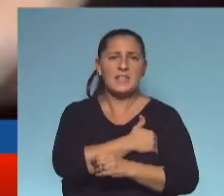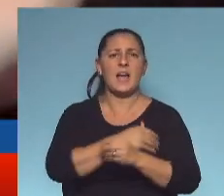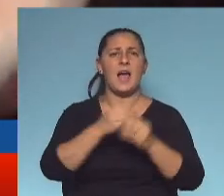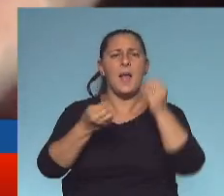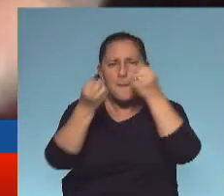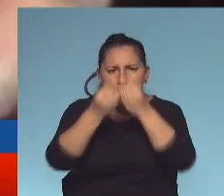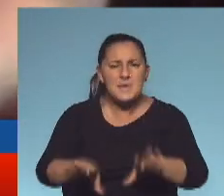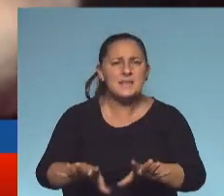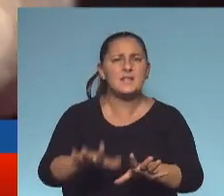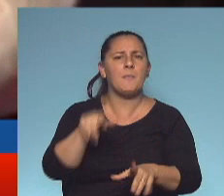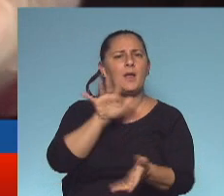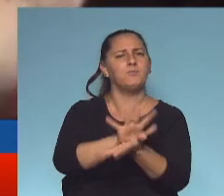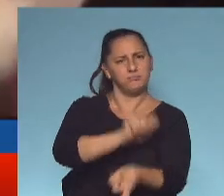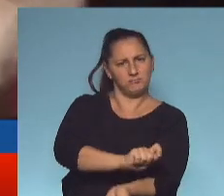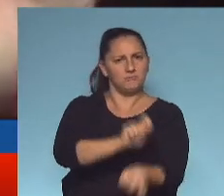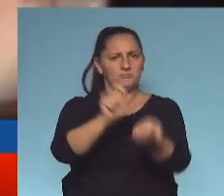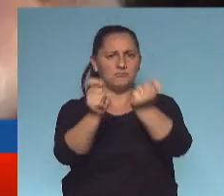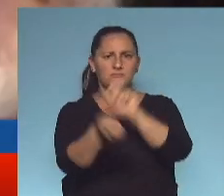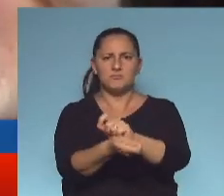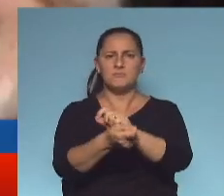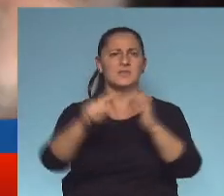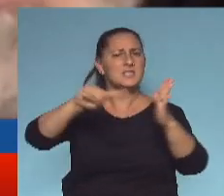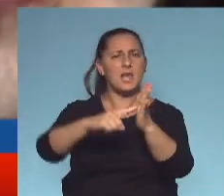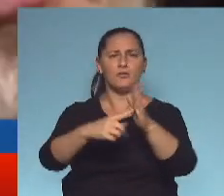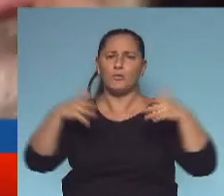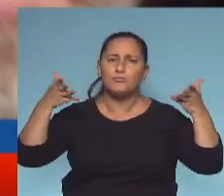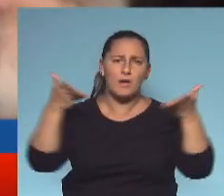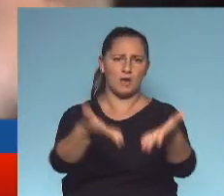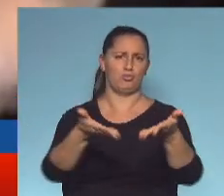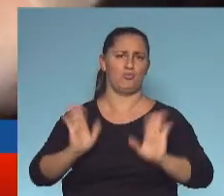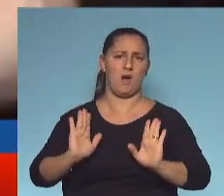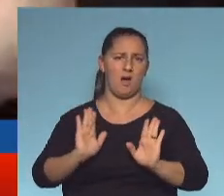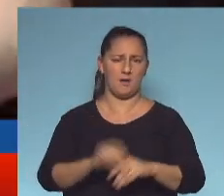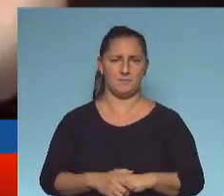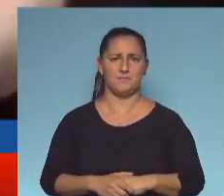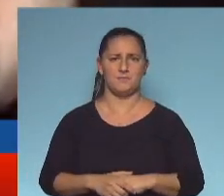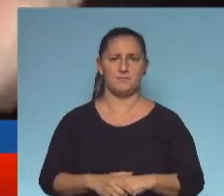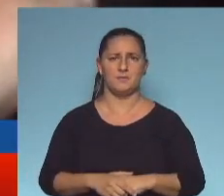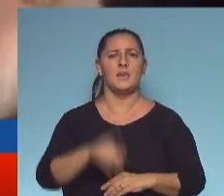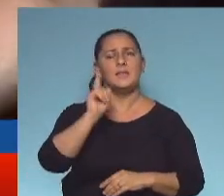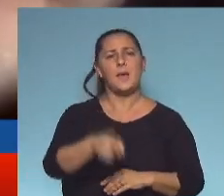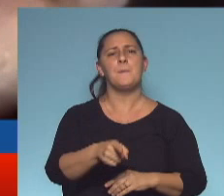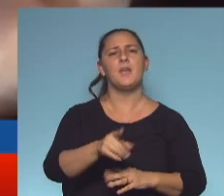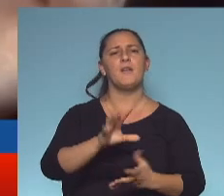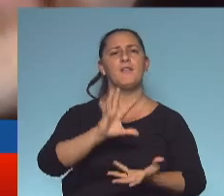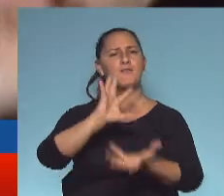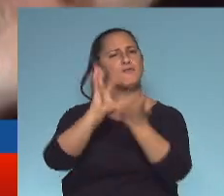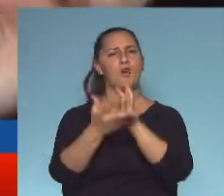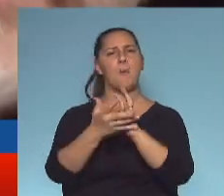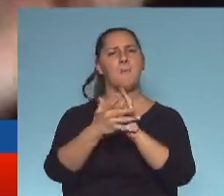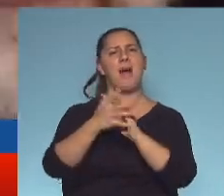para convertirse en un centro solidario de ayuda, también cambiando la